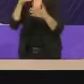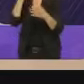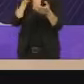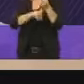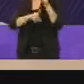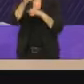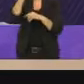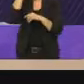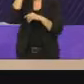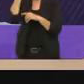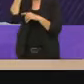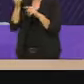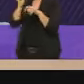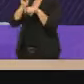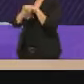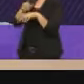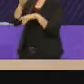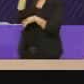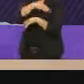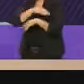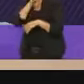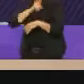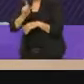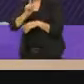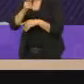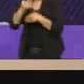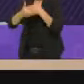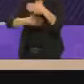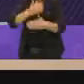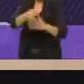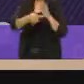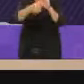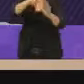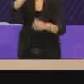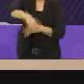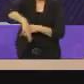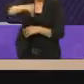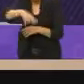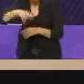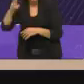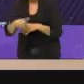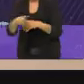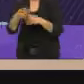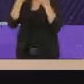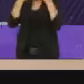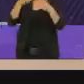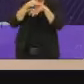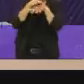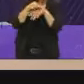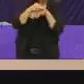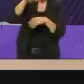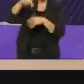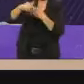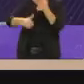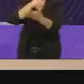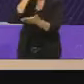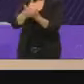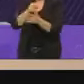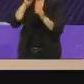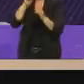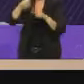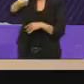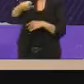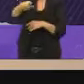manejar la economía y lo hemos hecho muy bien tanto en el país como en esta ciudad aunque les duela